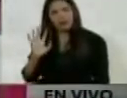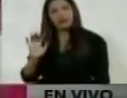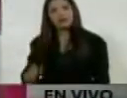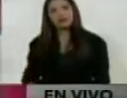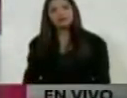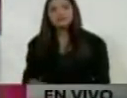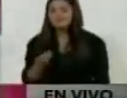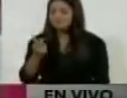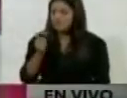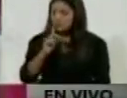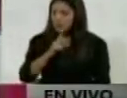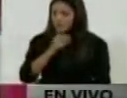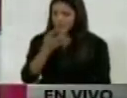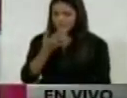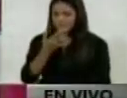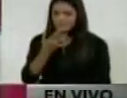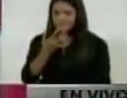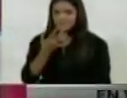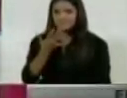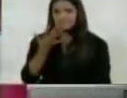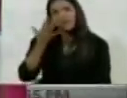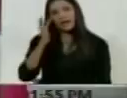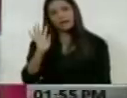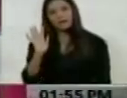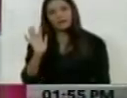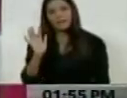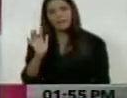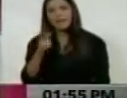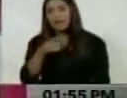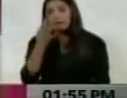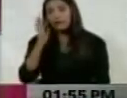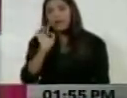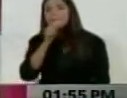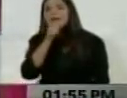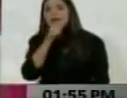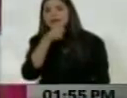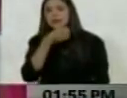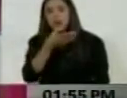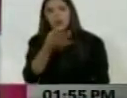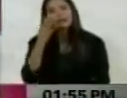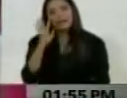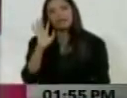¿cómo es que llaman? Patente de corso, cree que tiene el viejito.